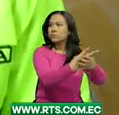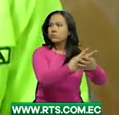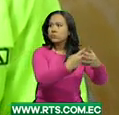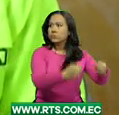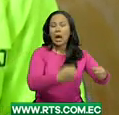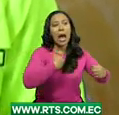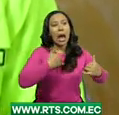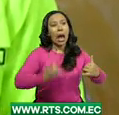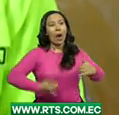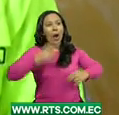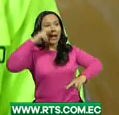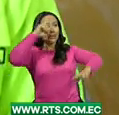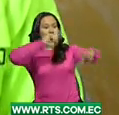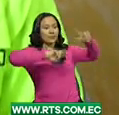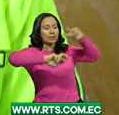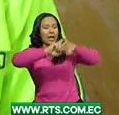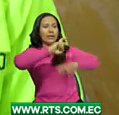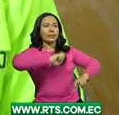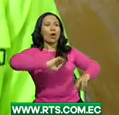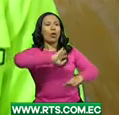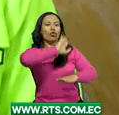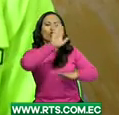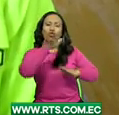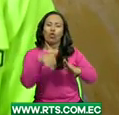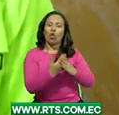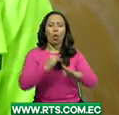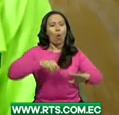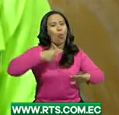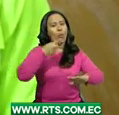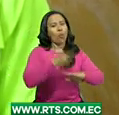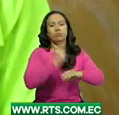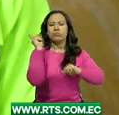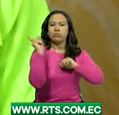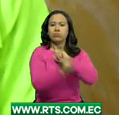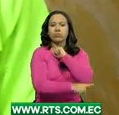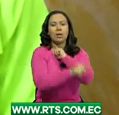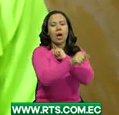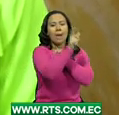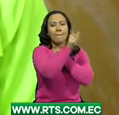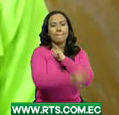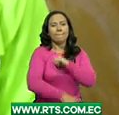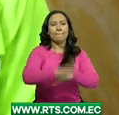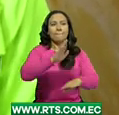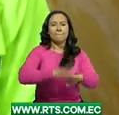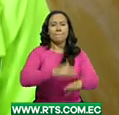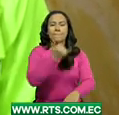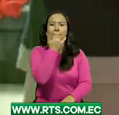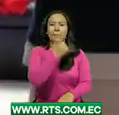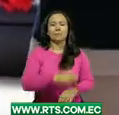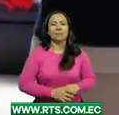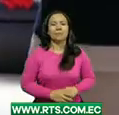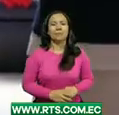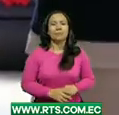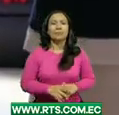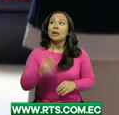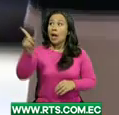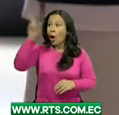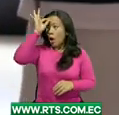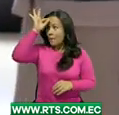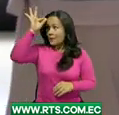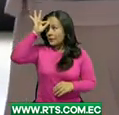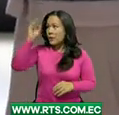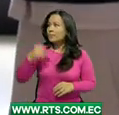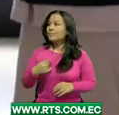las investigaciones pertinentes y la judicialización del presunto acto delictivo que ha cometido. En el hospital no se